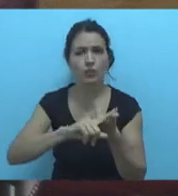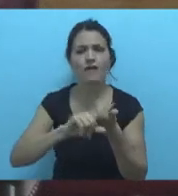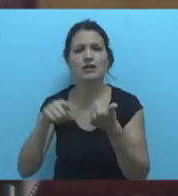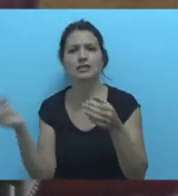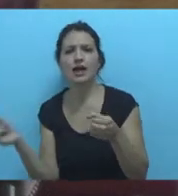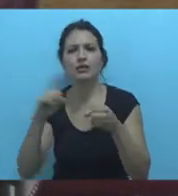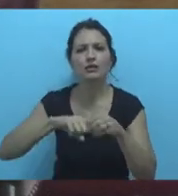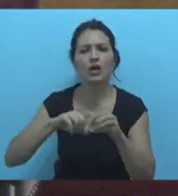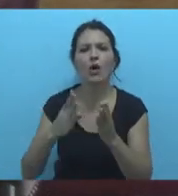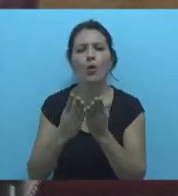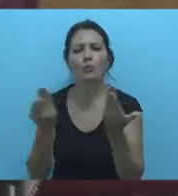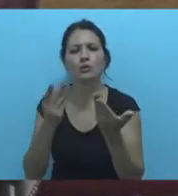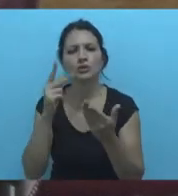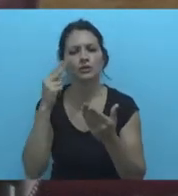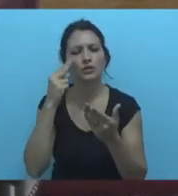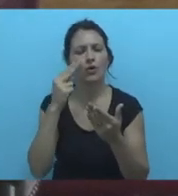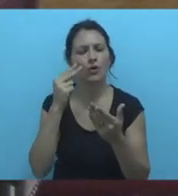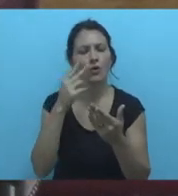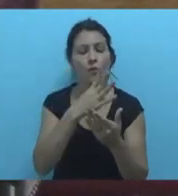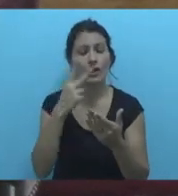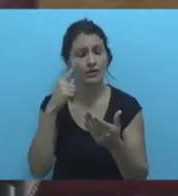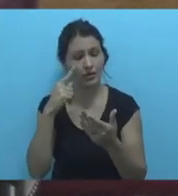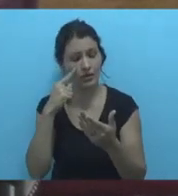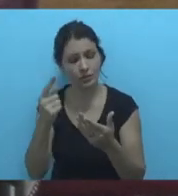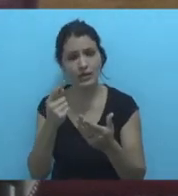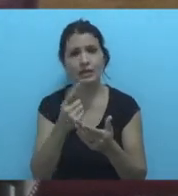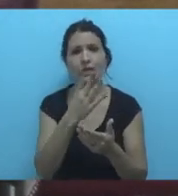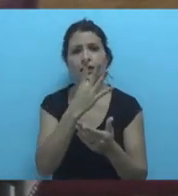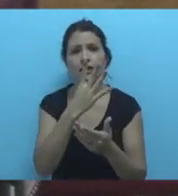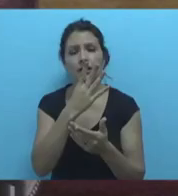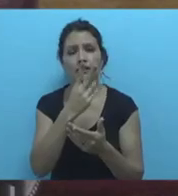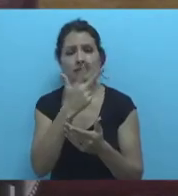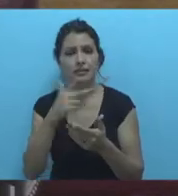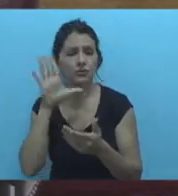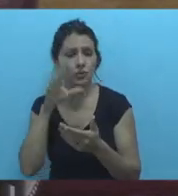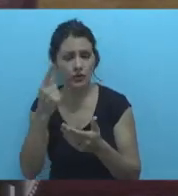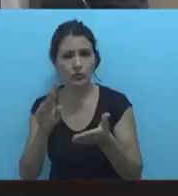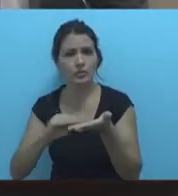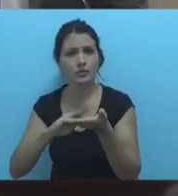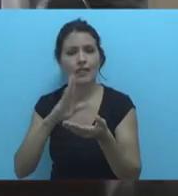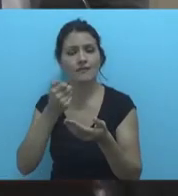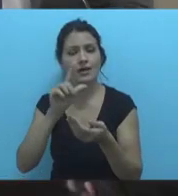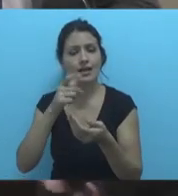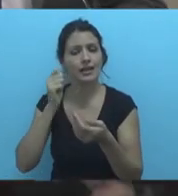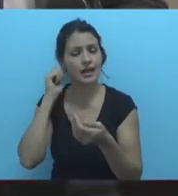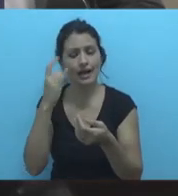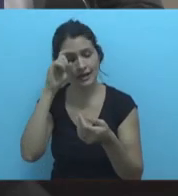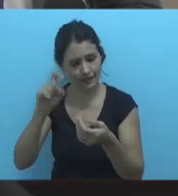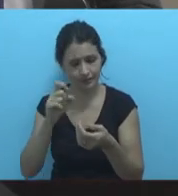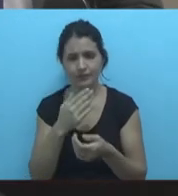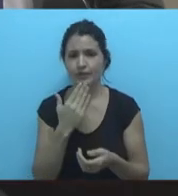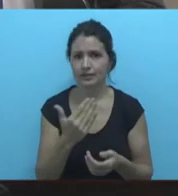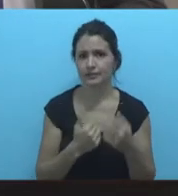42.479, que se unifique con el 42.251 de la diputada Balaguer. Muchas gracias. Gracias.